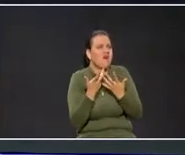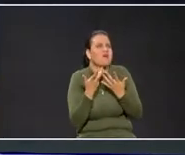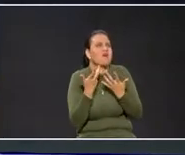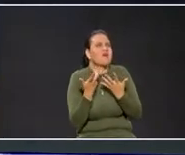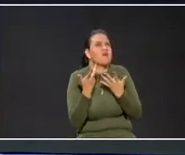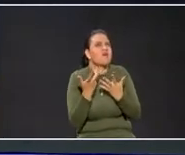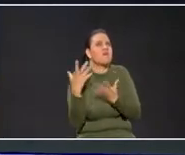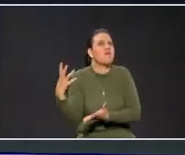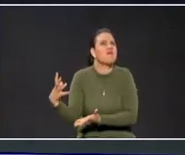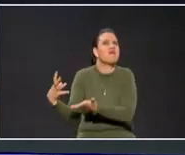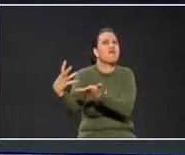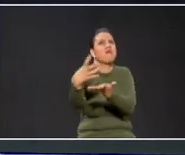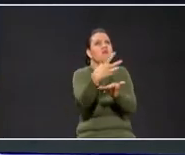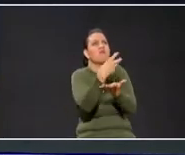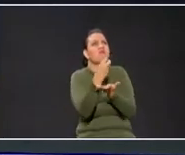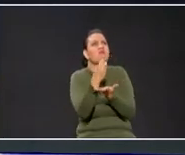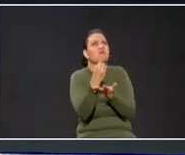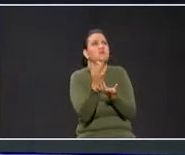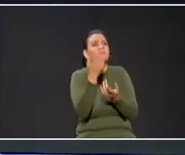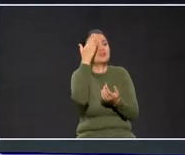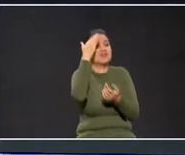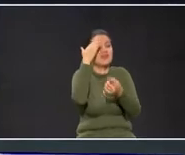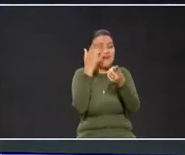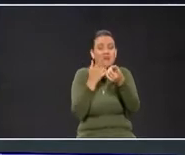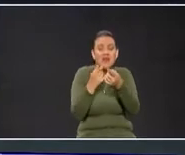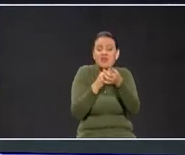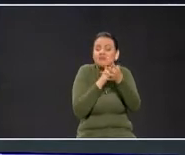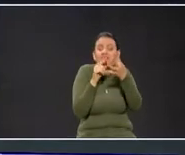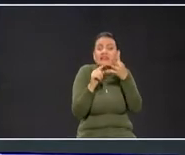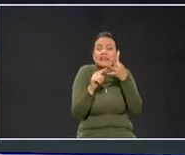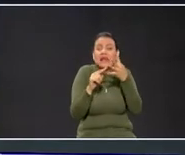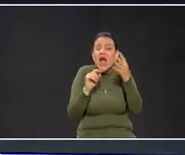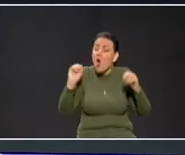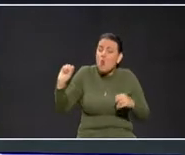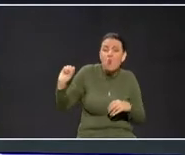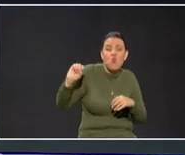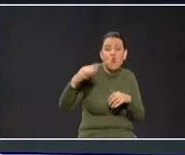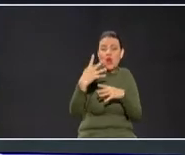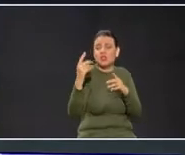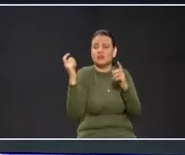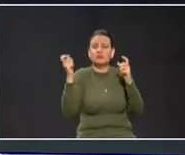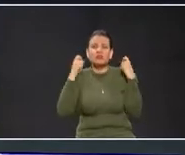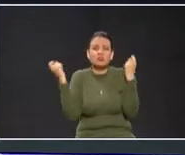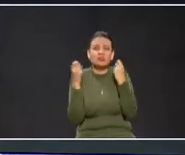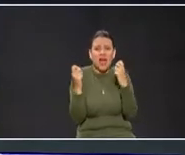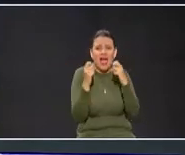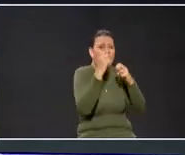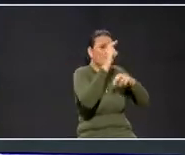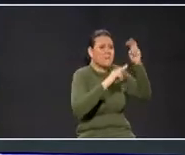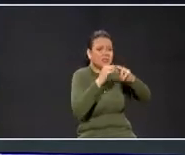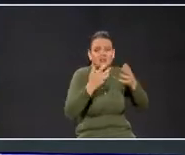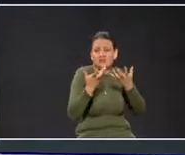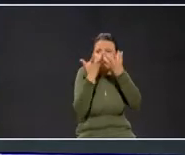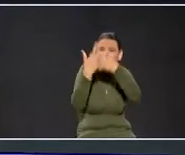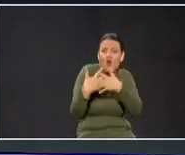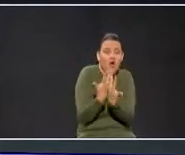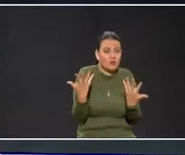es la cuarta revolución industrial y a colombia se le dedicó la parte de los drones